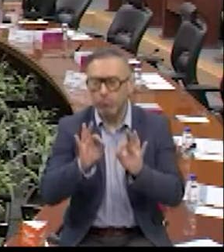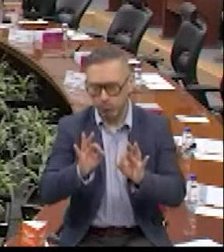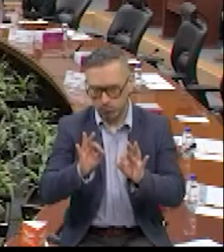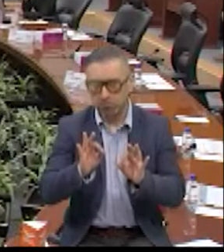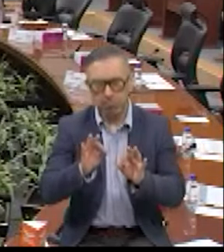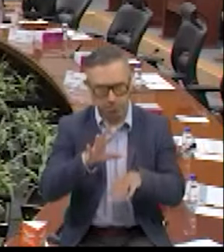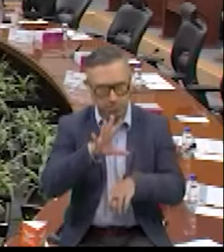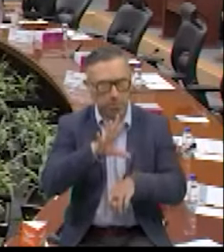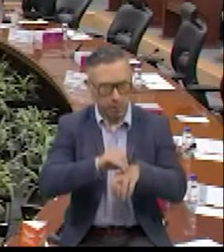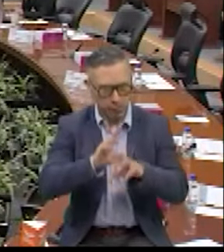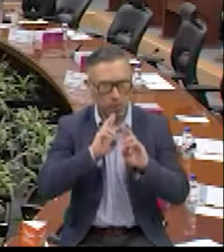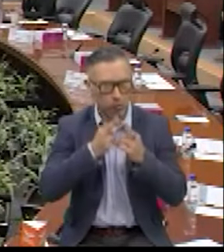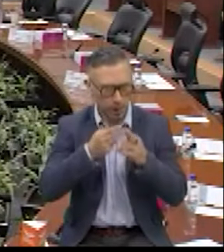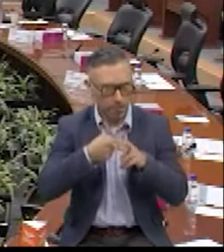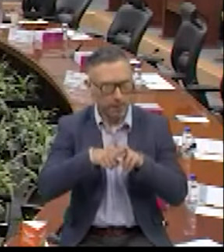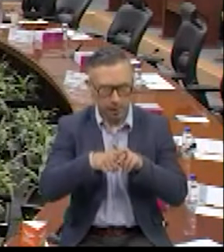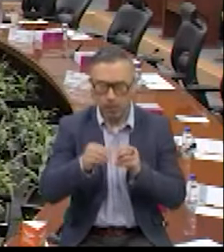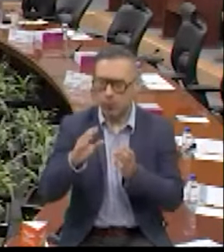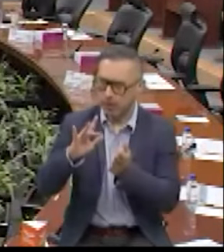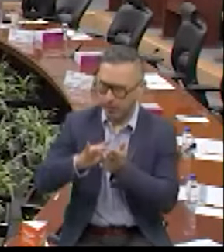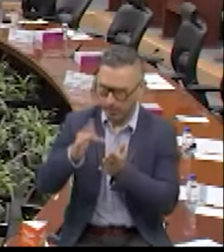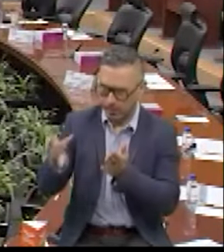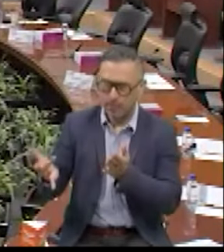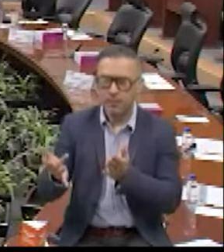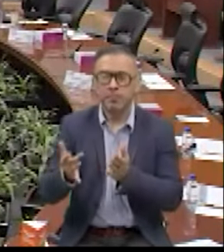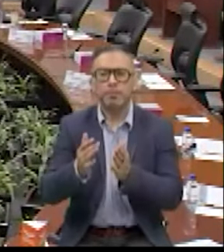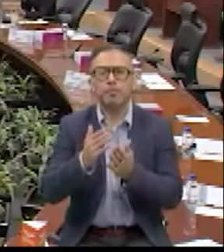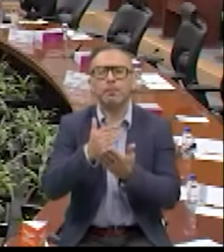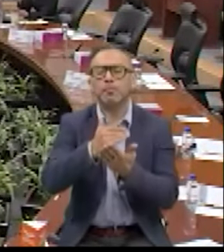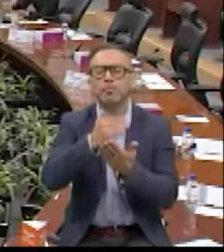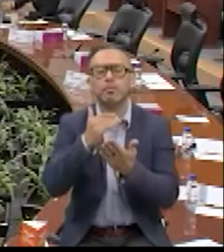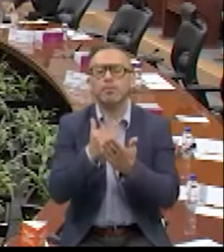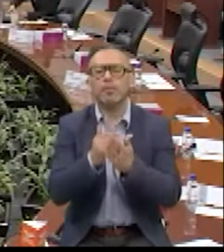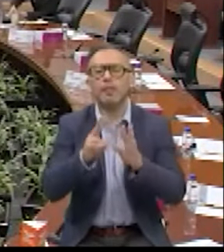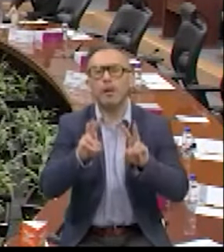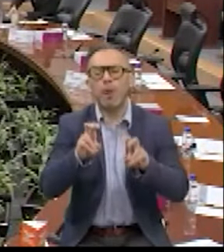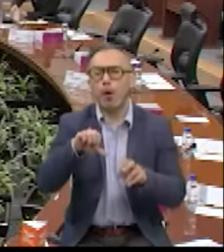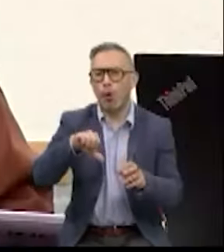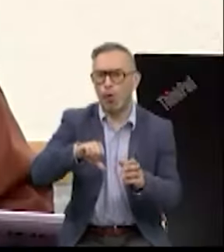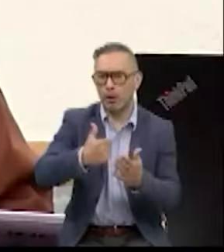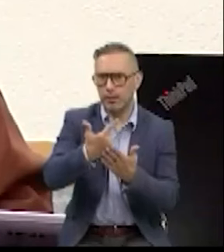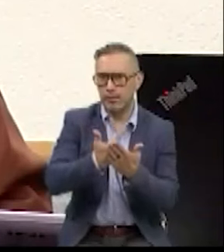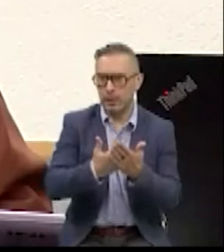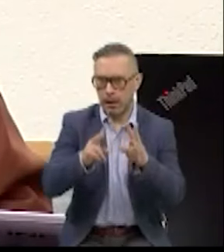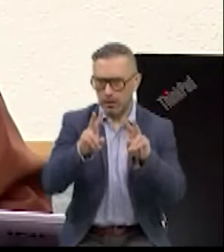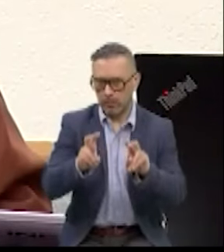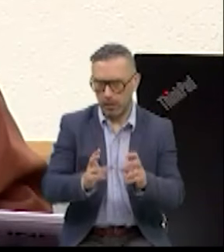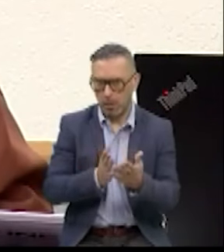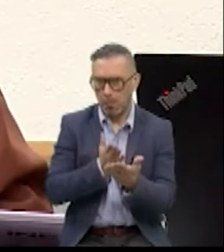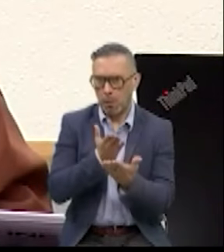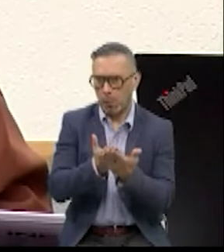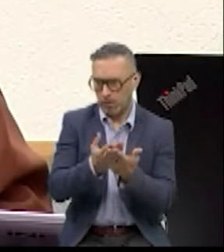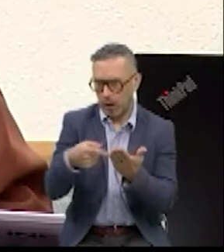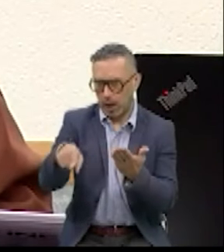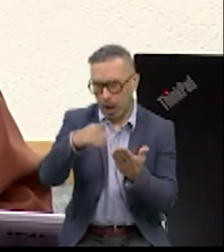General del Instituto Electoral no saben comportarse a la altura de las circunstancias y anteponen los intereses